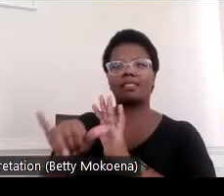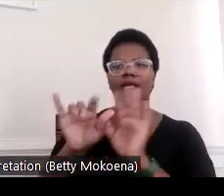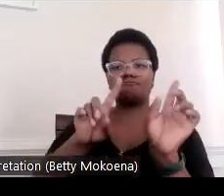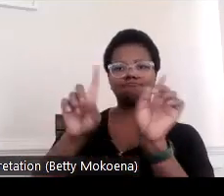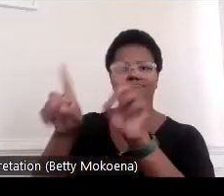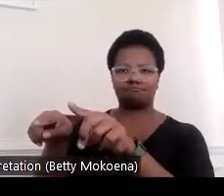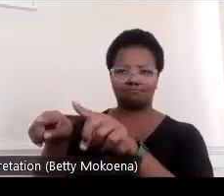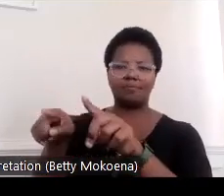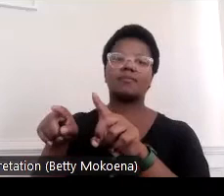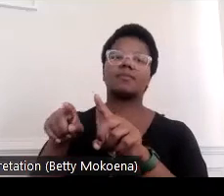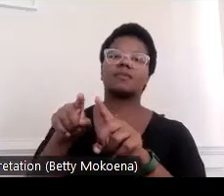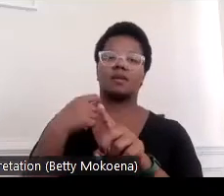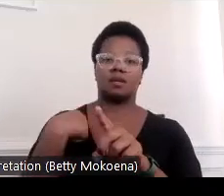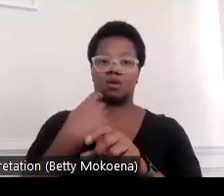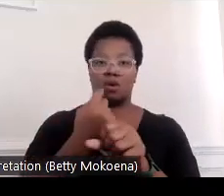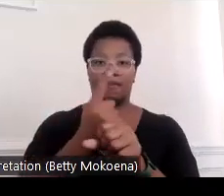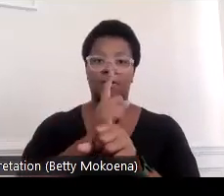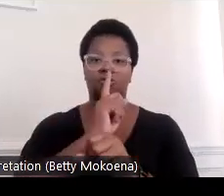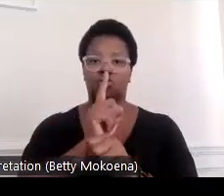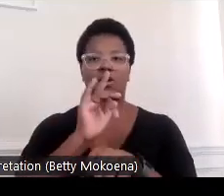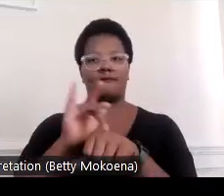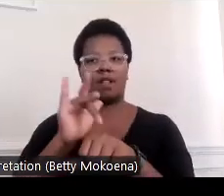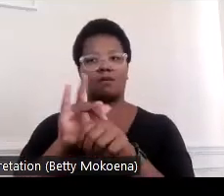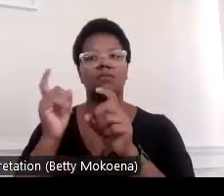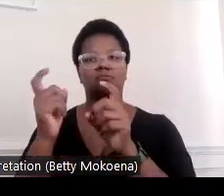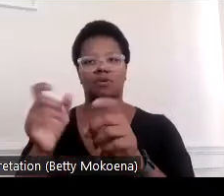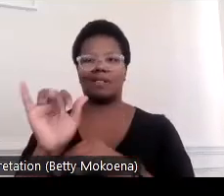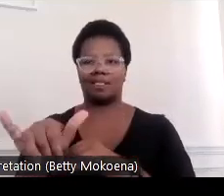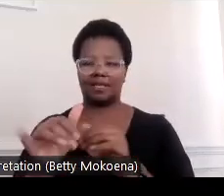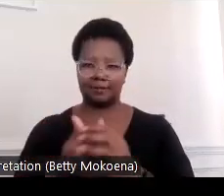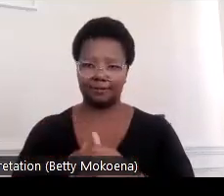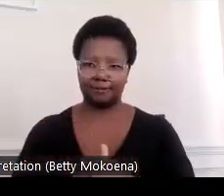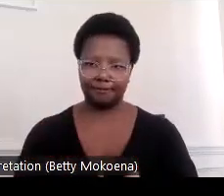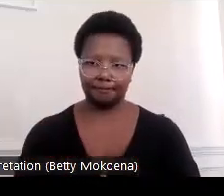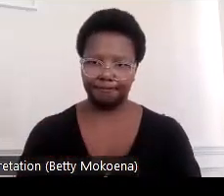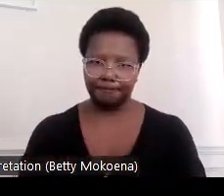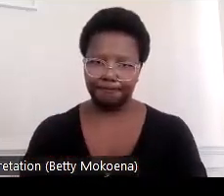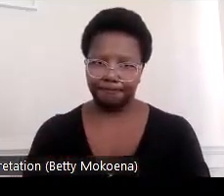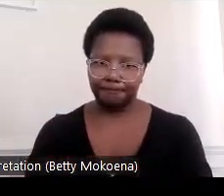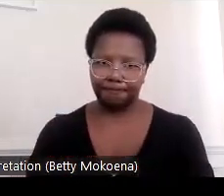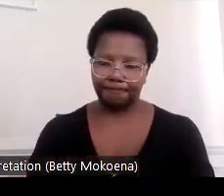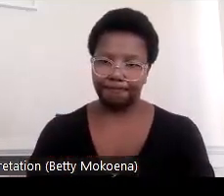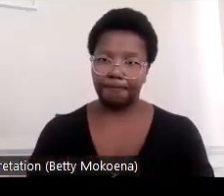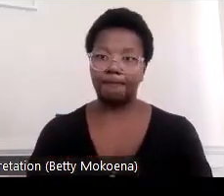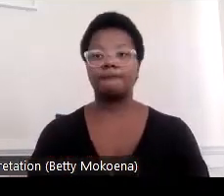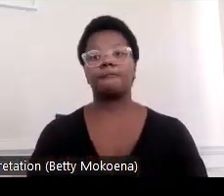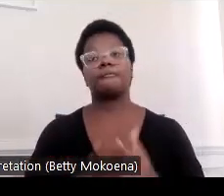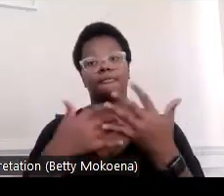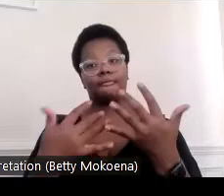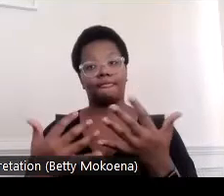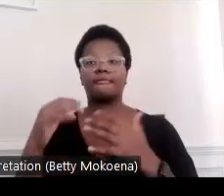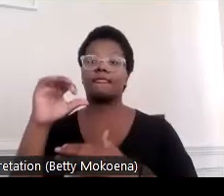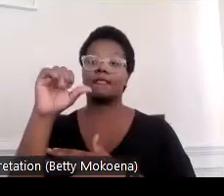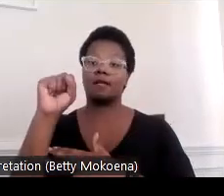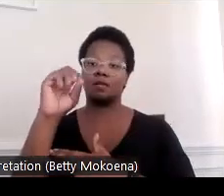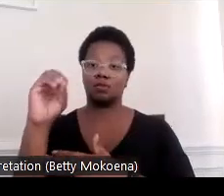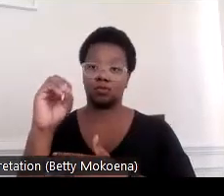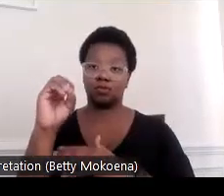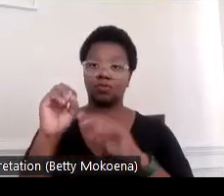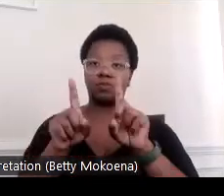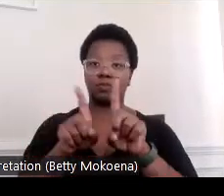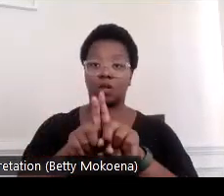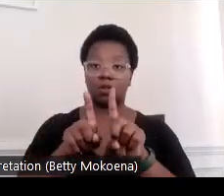y si es una lección Que ellos hacen deberían hacerlo ellos propios y se Debería ser disponible